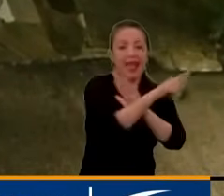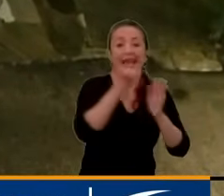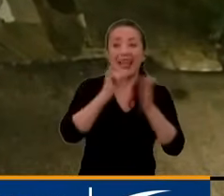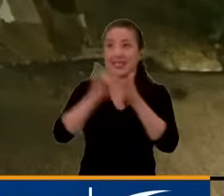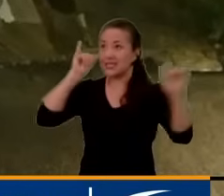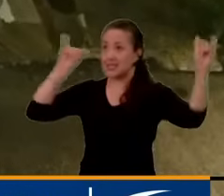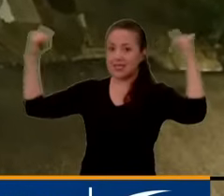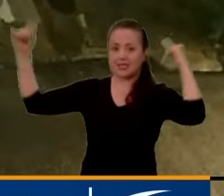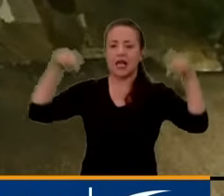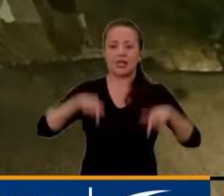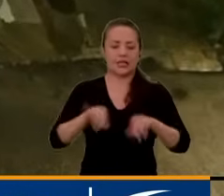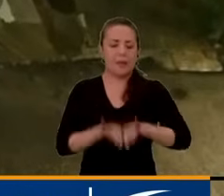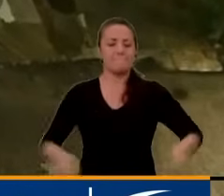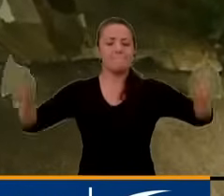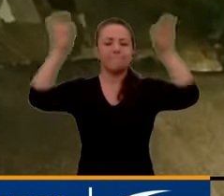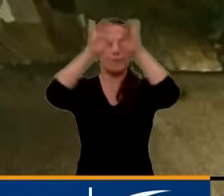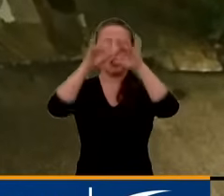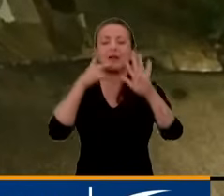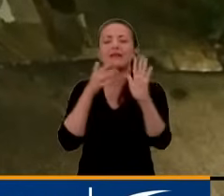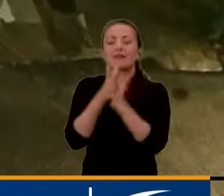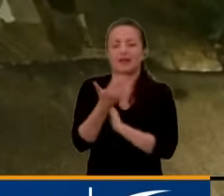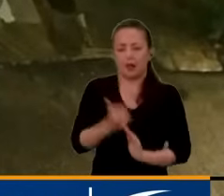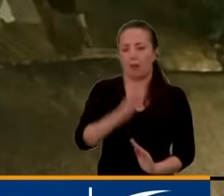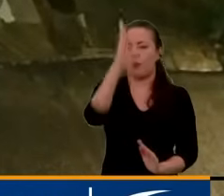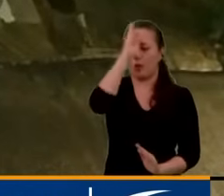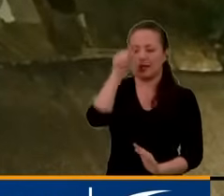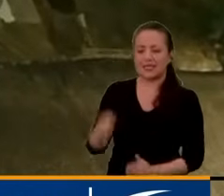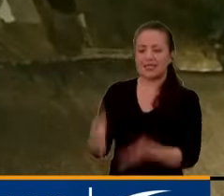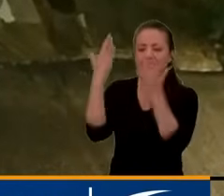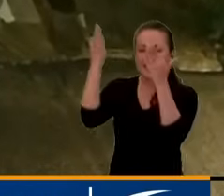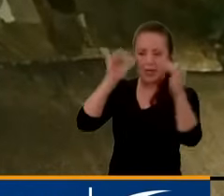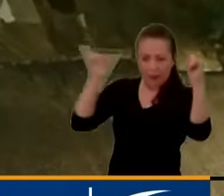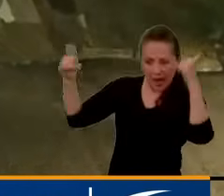audiovisual es pieza clave, según indicaron las autoridades, para